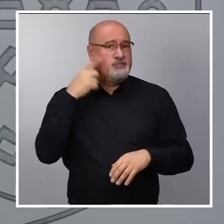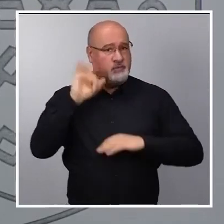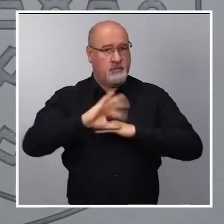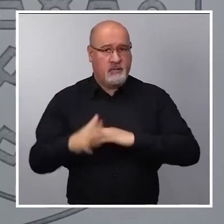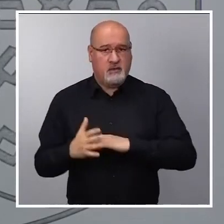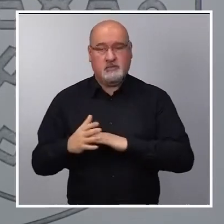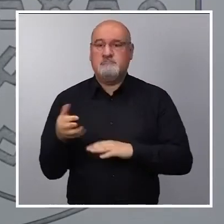noso apoio.